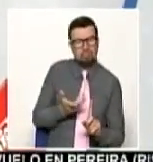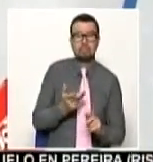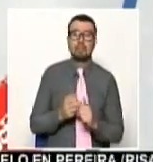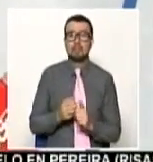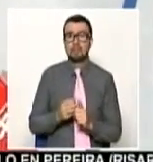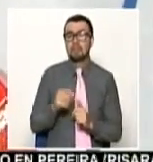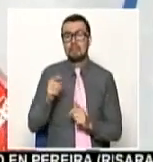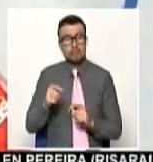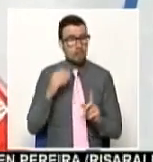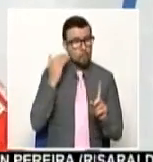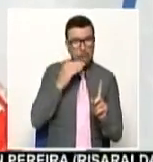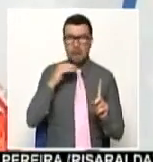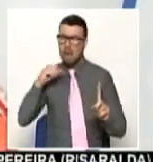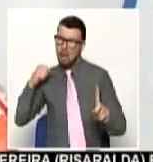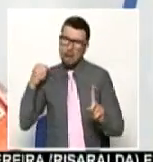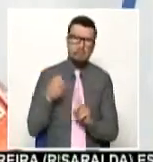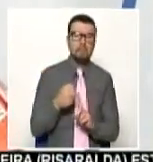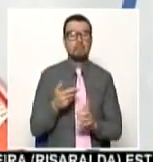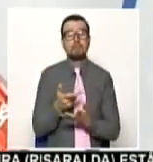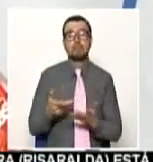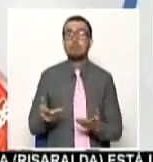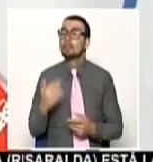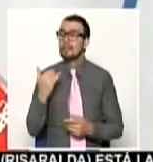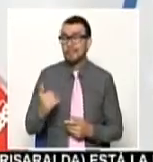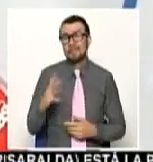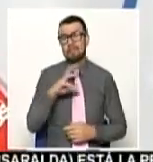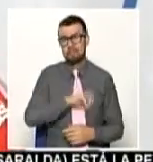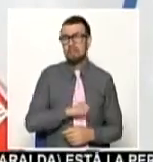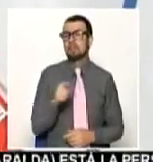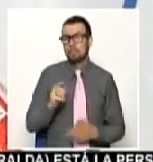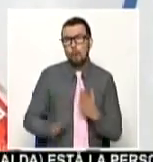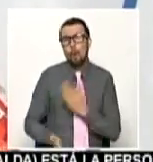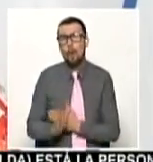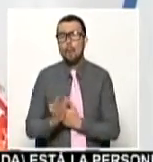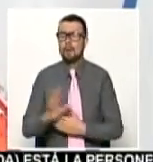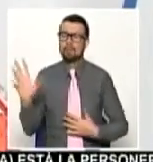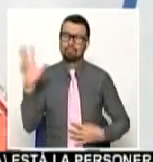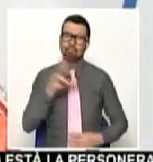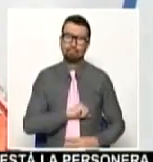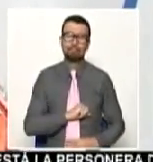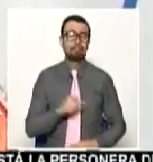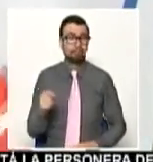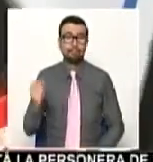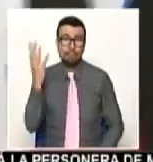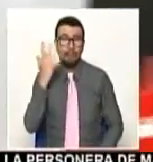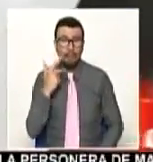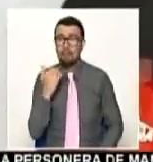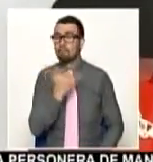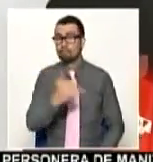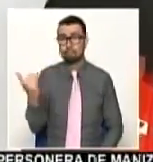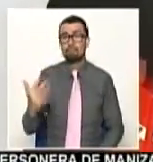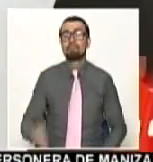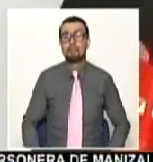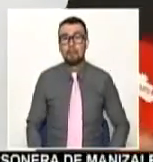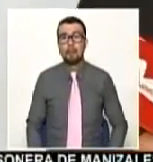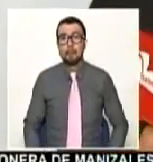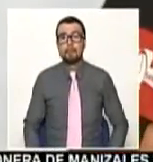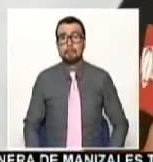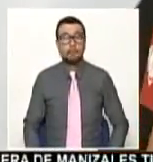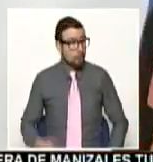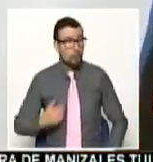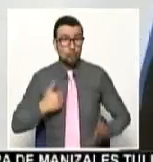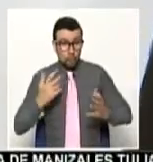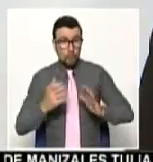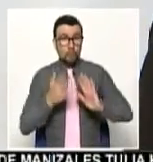género. Todo ese tipo de circunstancias son lamentables que aún se sigan presentando y son habituales en la ciudad. Yo les quiero contar a ustedes,